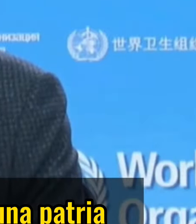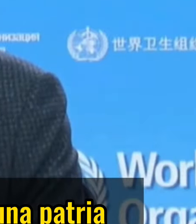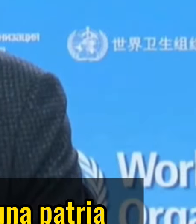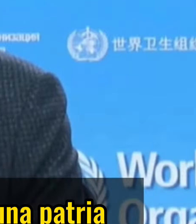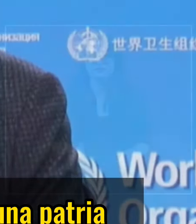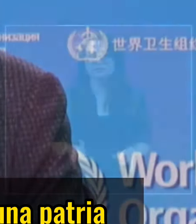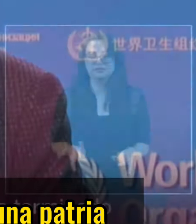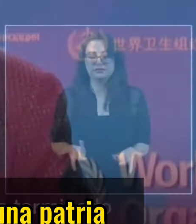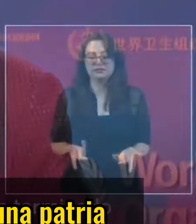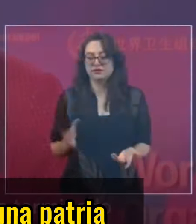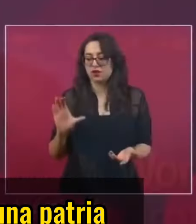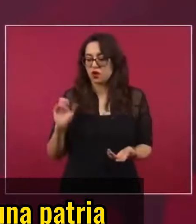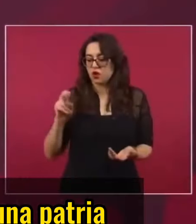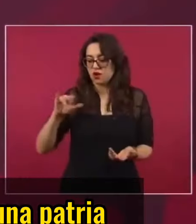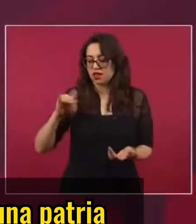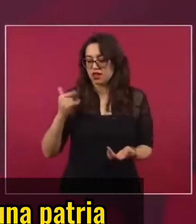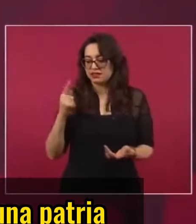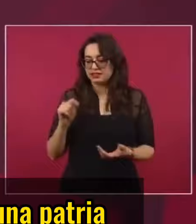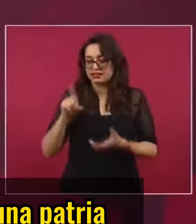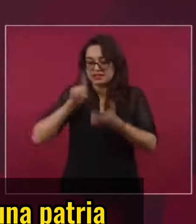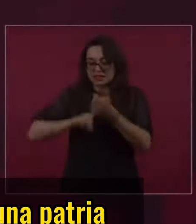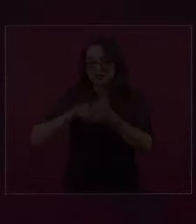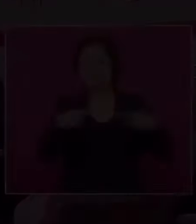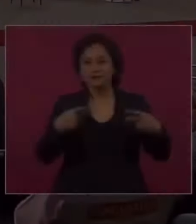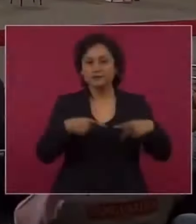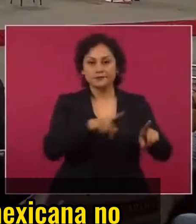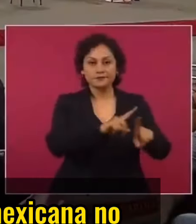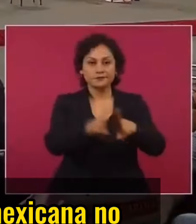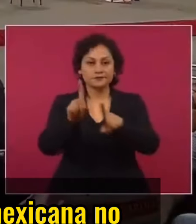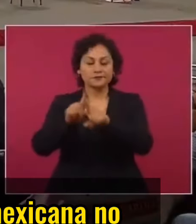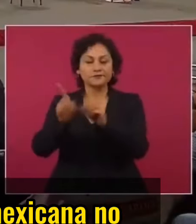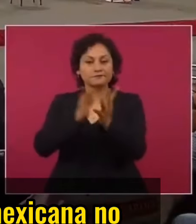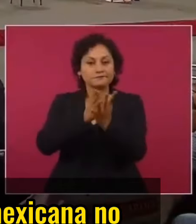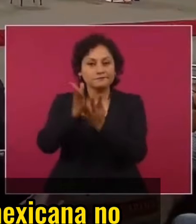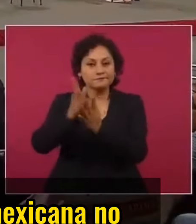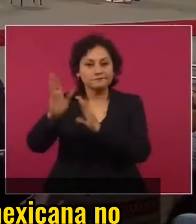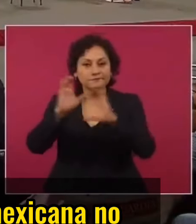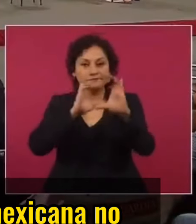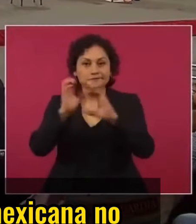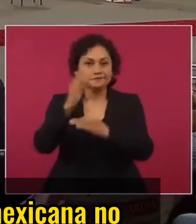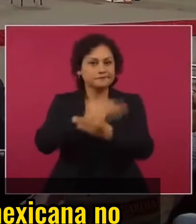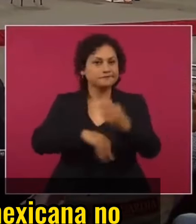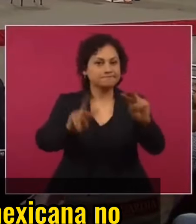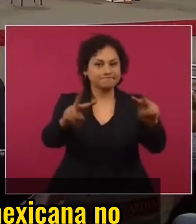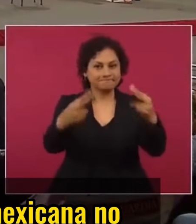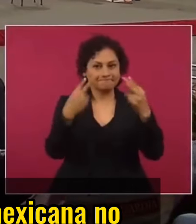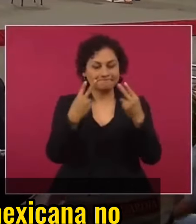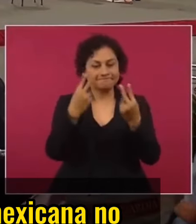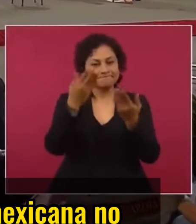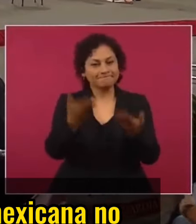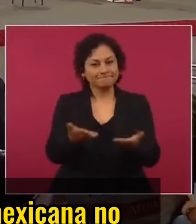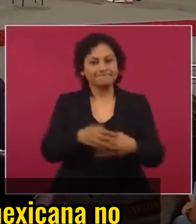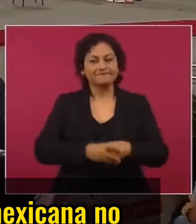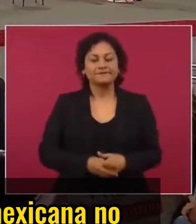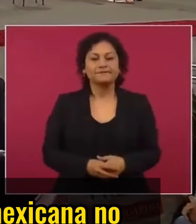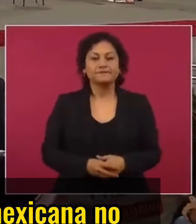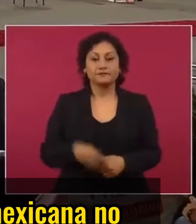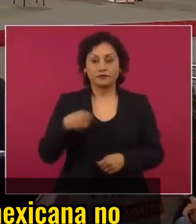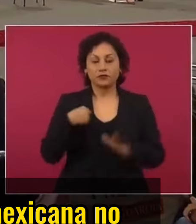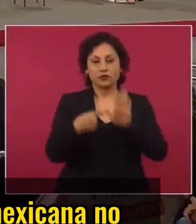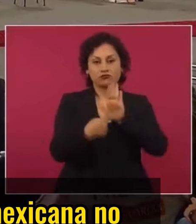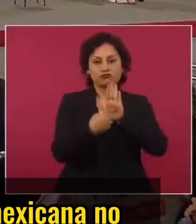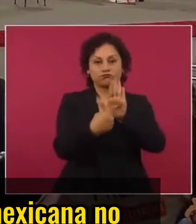anuncian su ya inservible vacuna patria. Dos, la tecnología de la vacuna patria no es